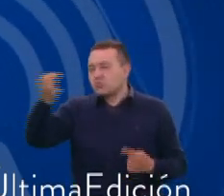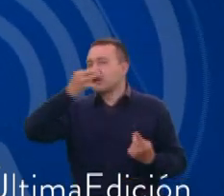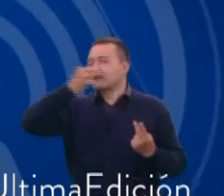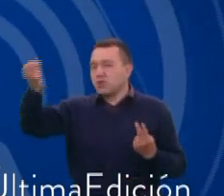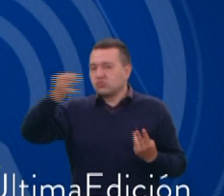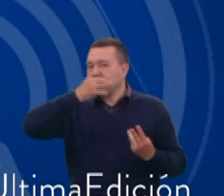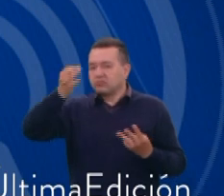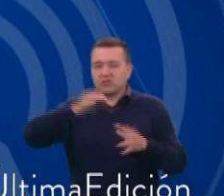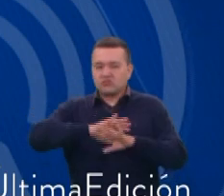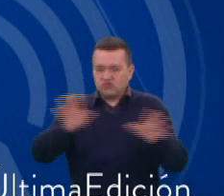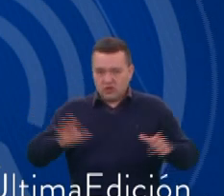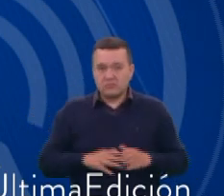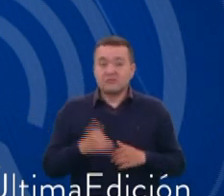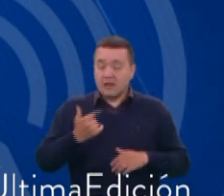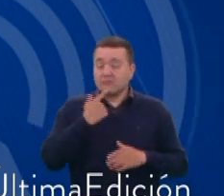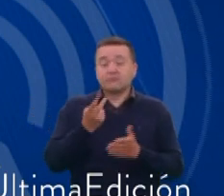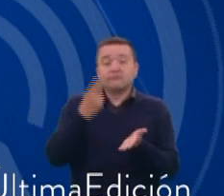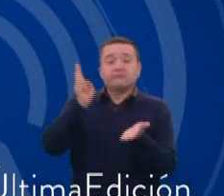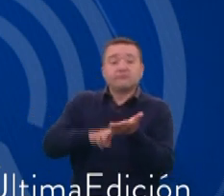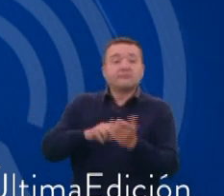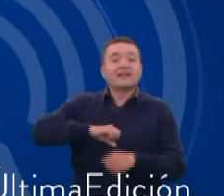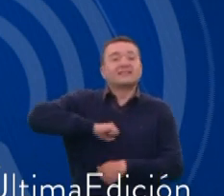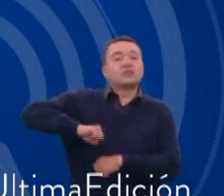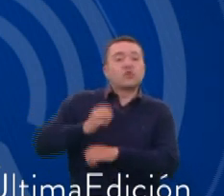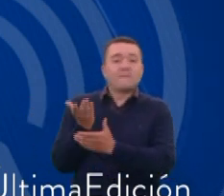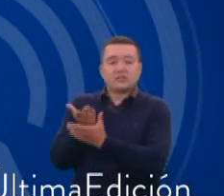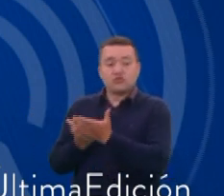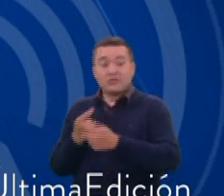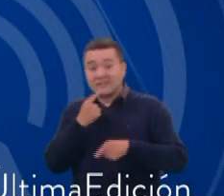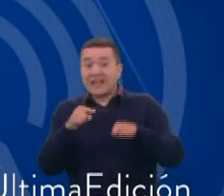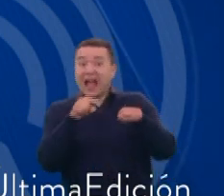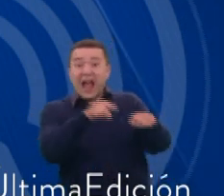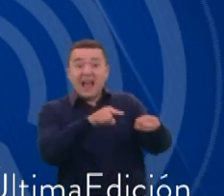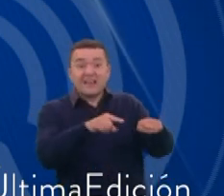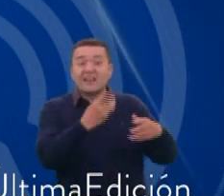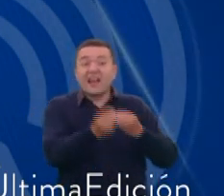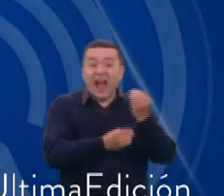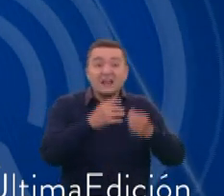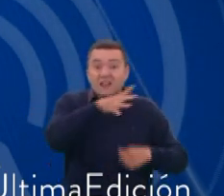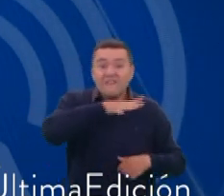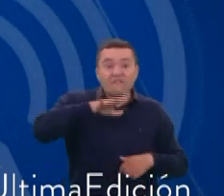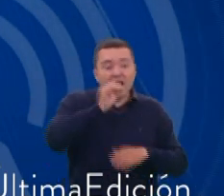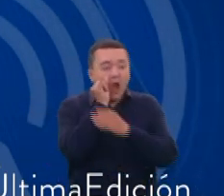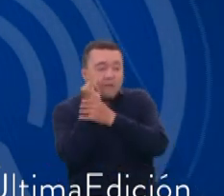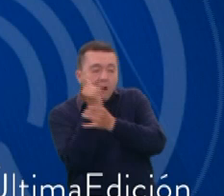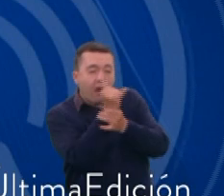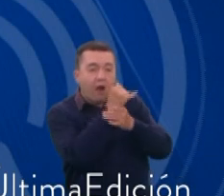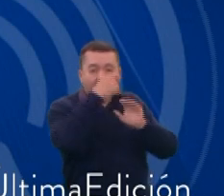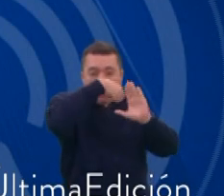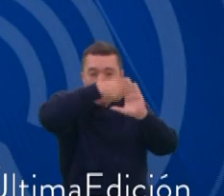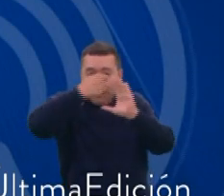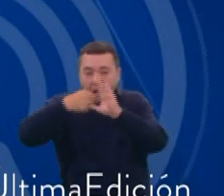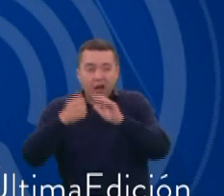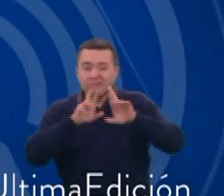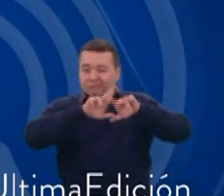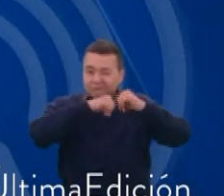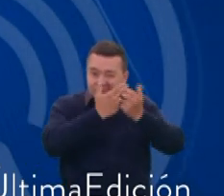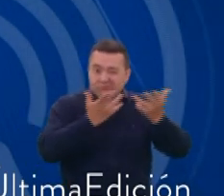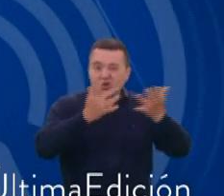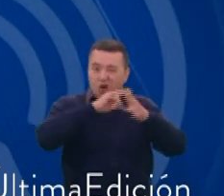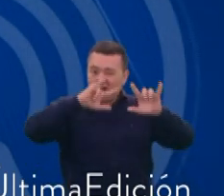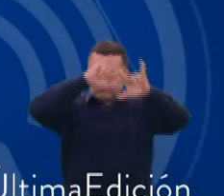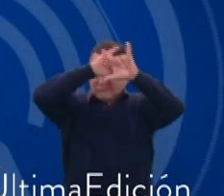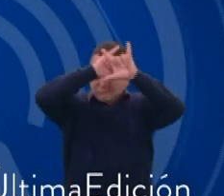esta finca se vienen haciendo grabaciones pornográficas, que pues son cosas de locos. En